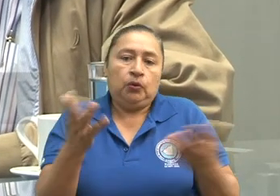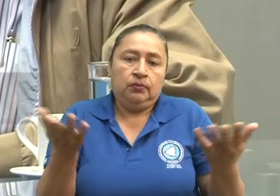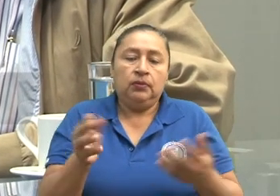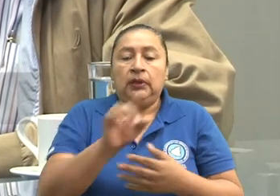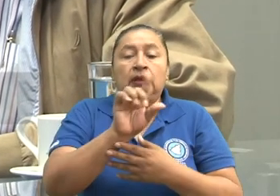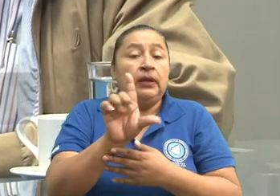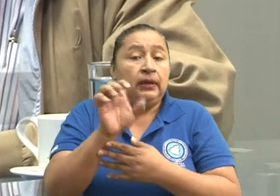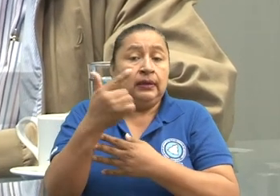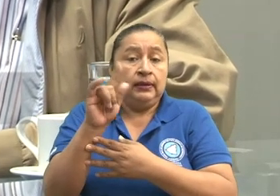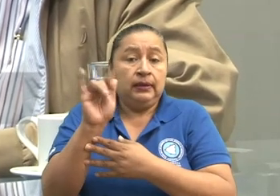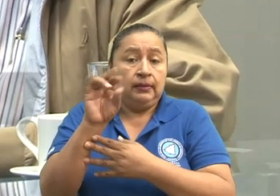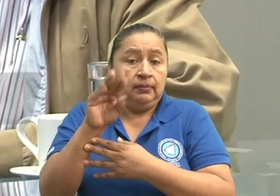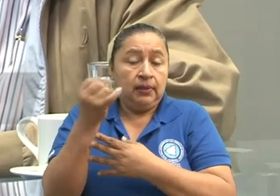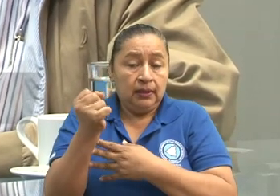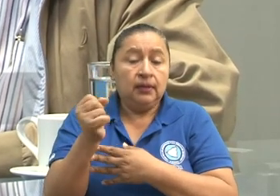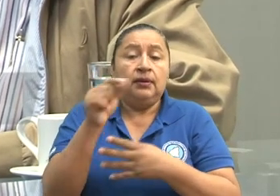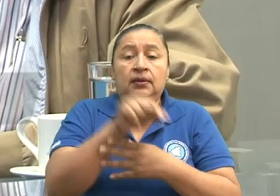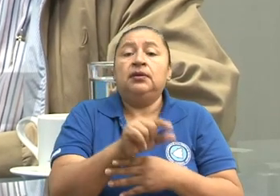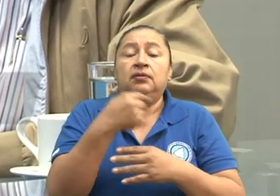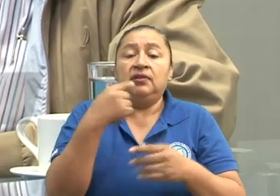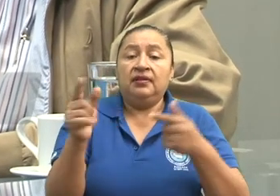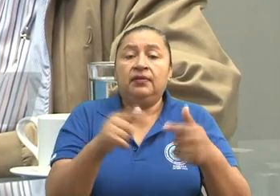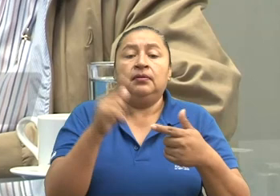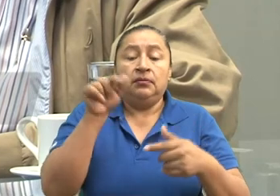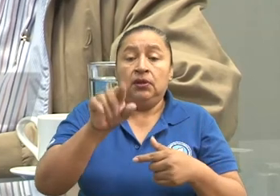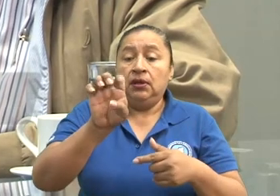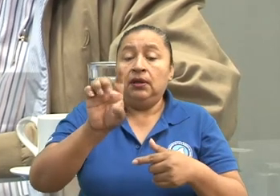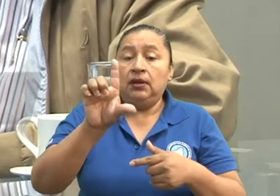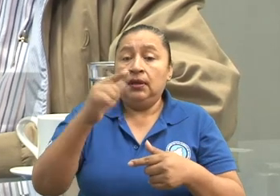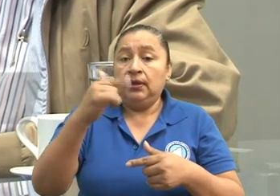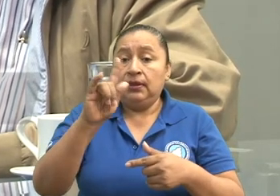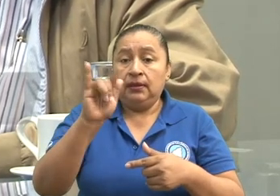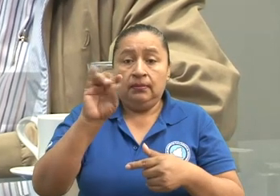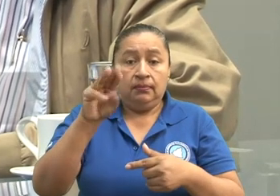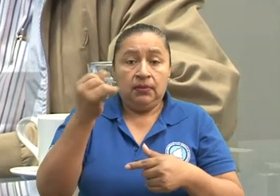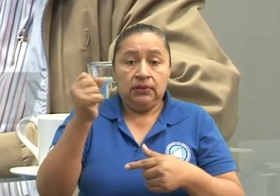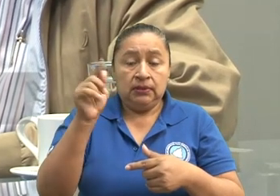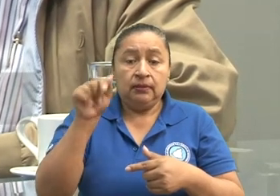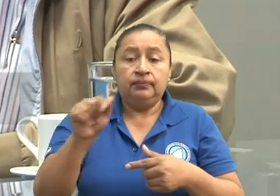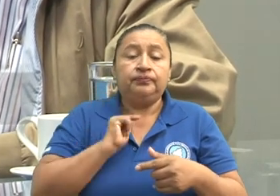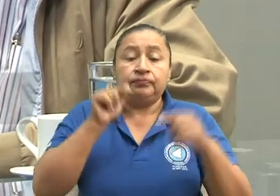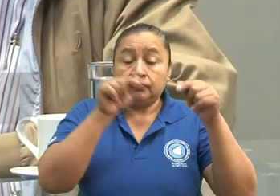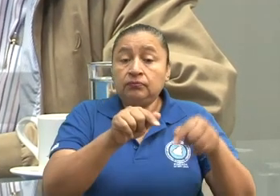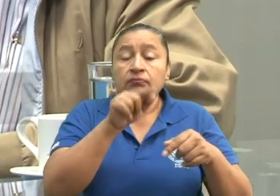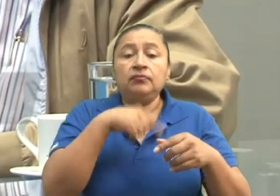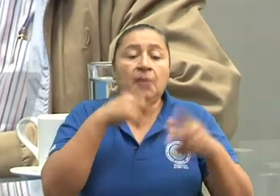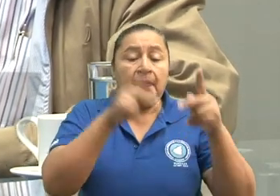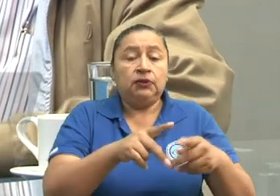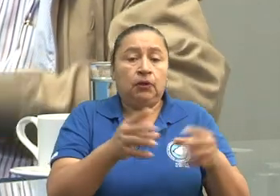Y entonces los llamados legitimistas, que son los oligarcas, digamos, de los sectores conservadores de